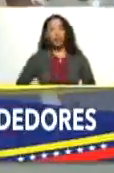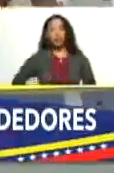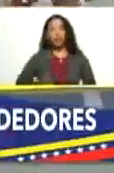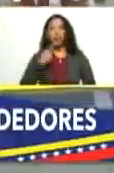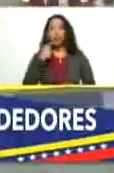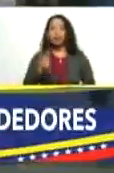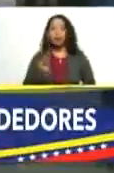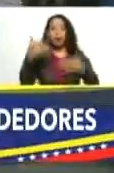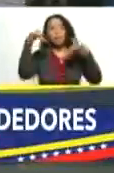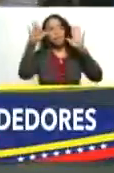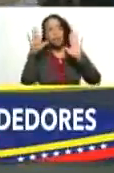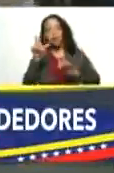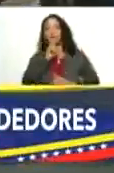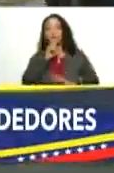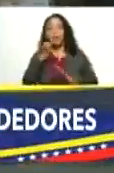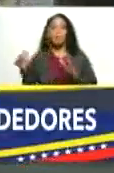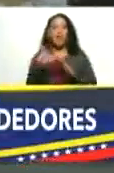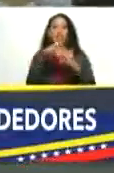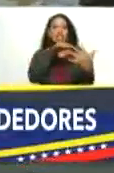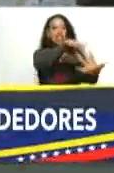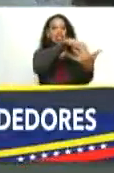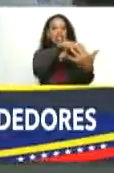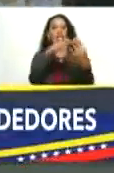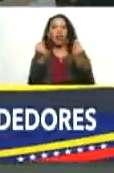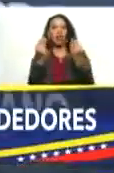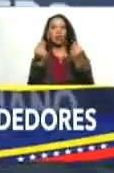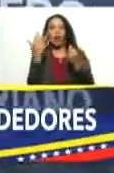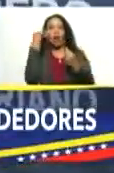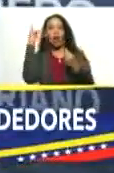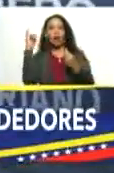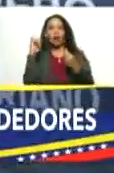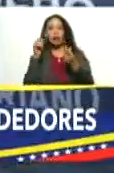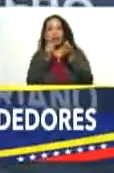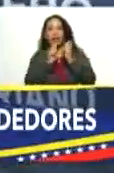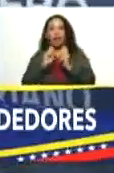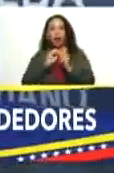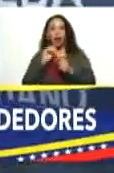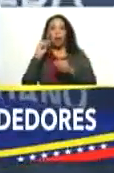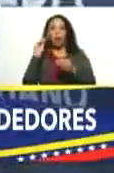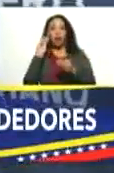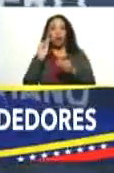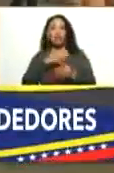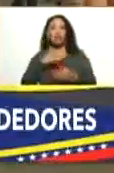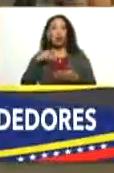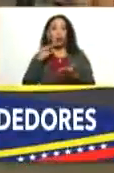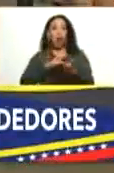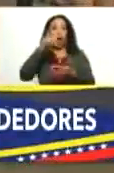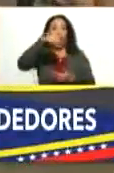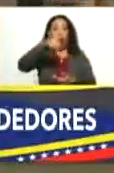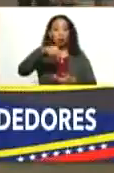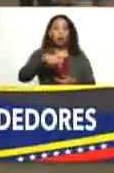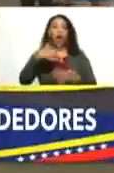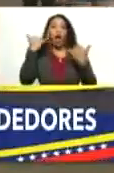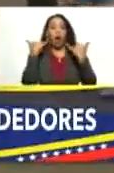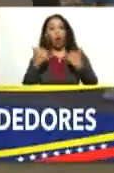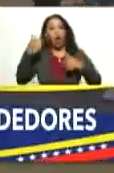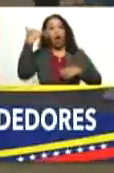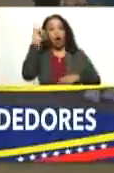guerra económica inclemente y de la locura que trataron de inocular hace muchos años, ahora está en la calle,